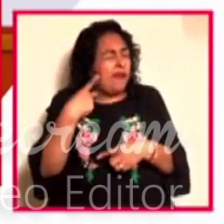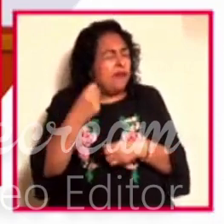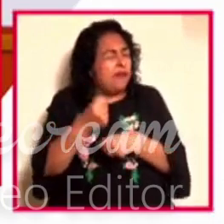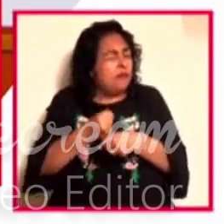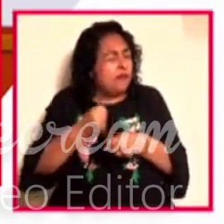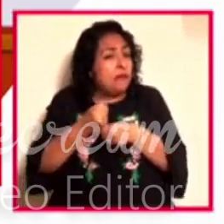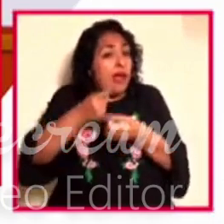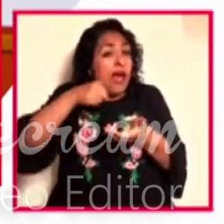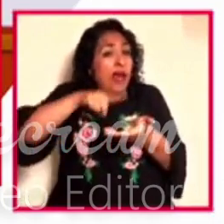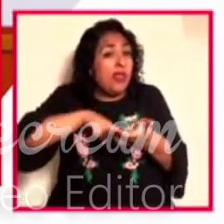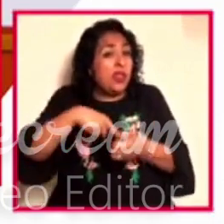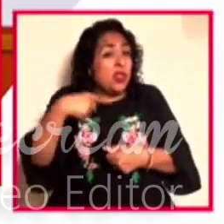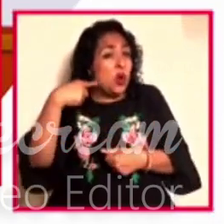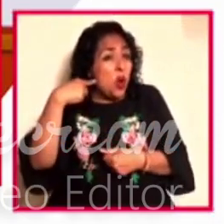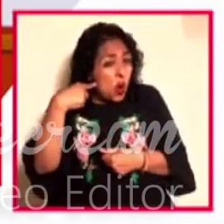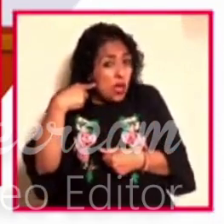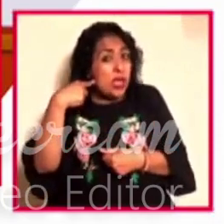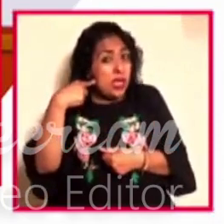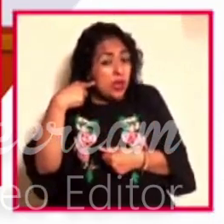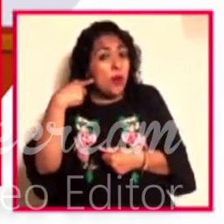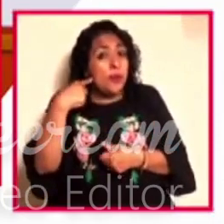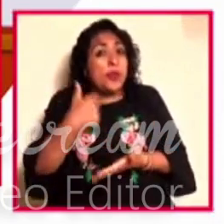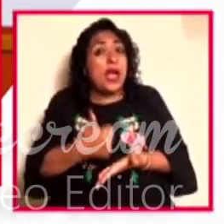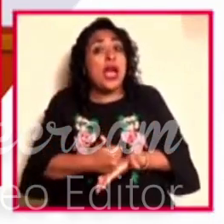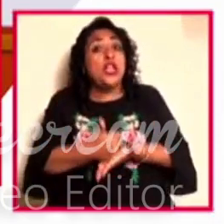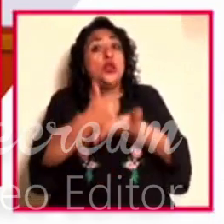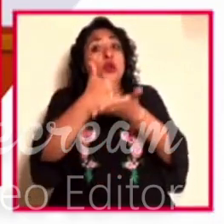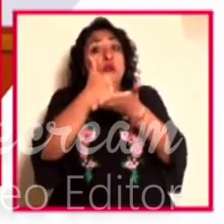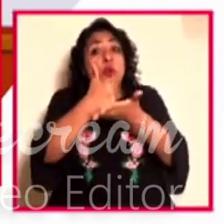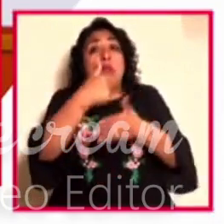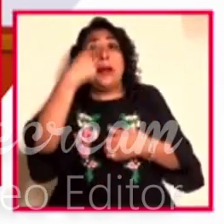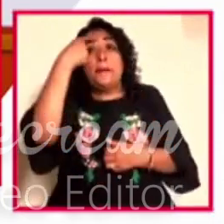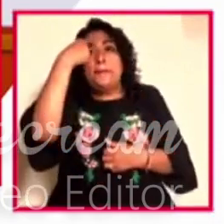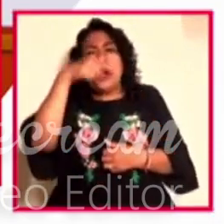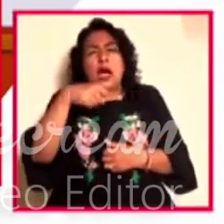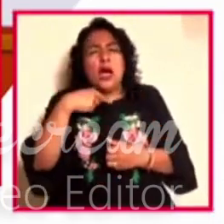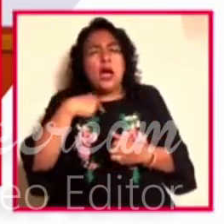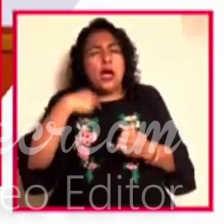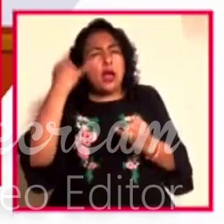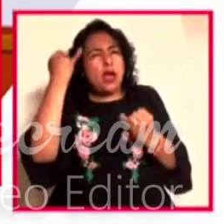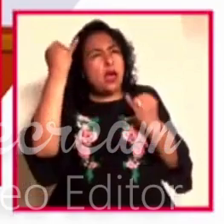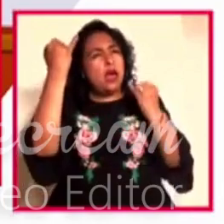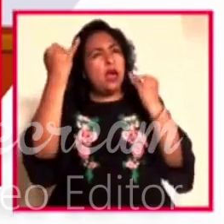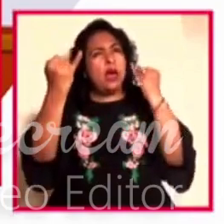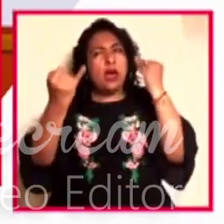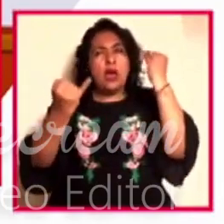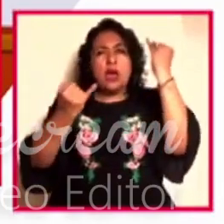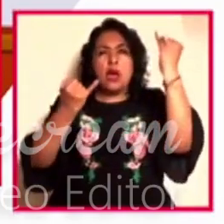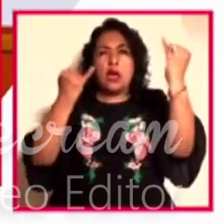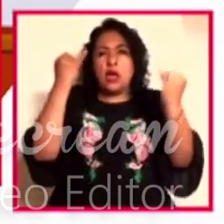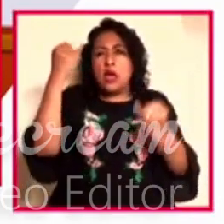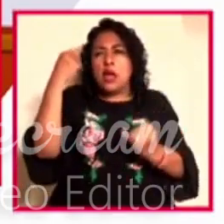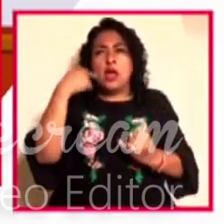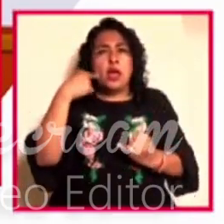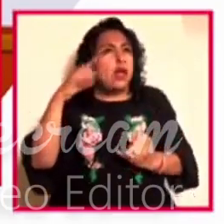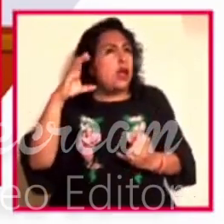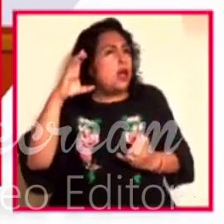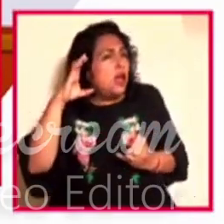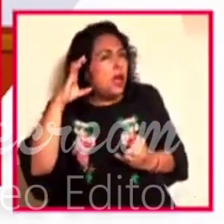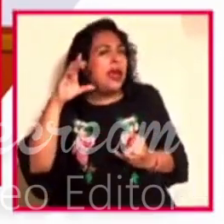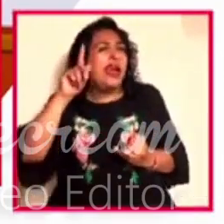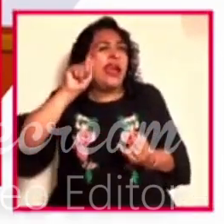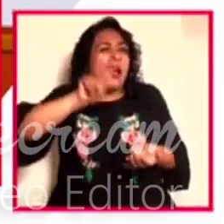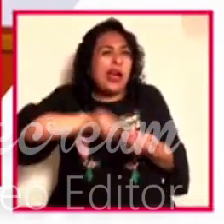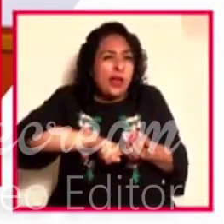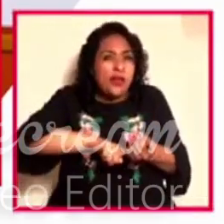interno, que le permite poder imaginar y poder escuchar los sonidos